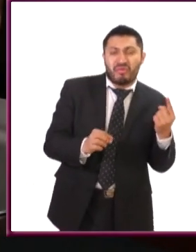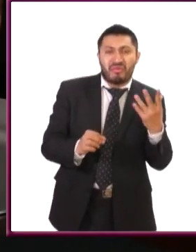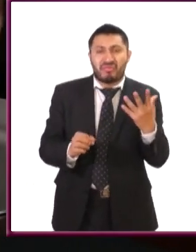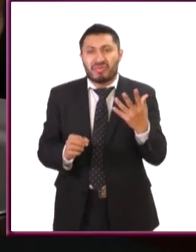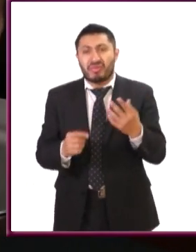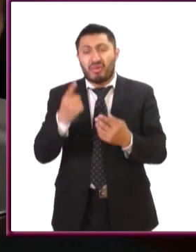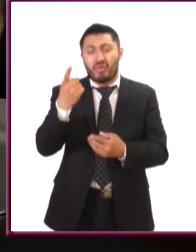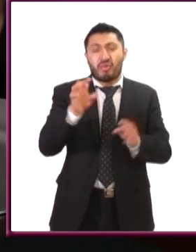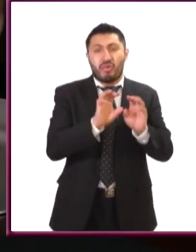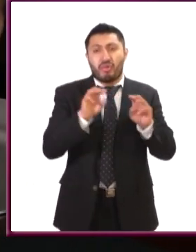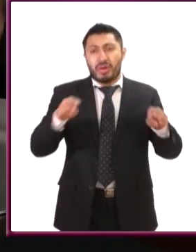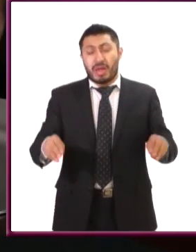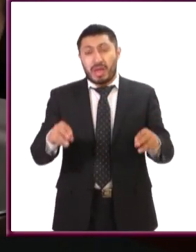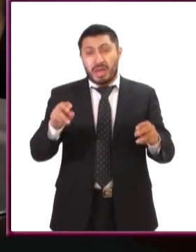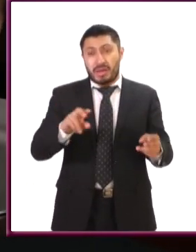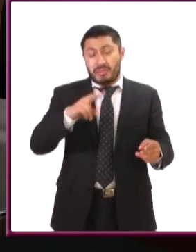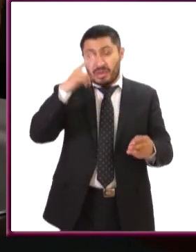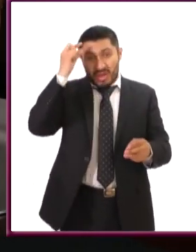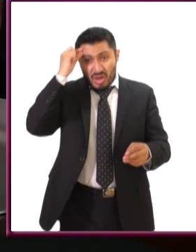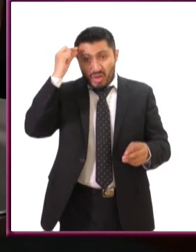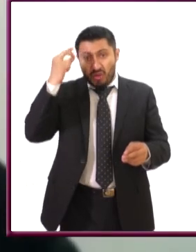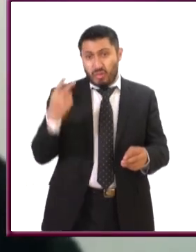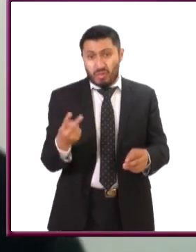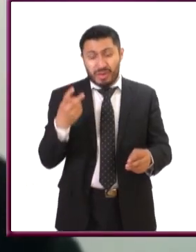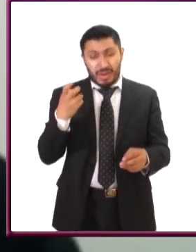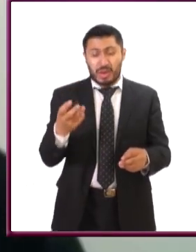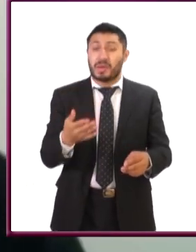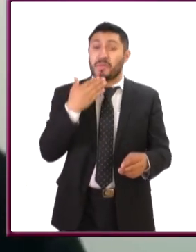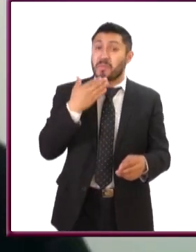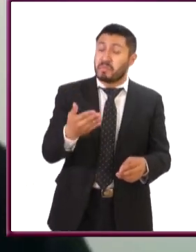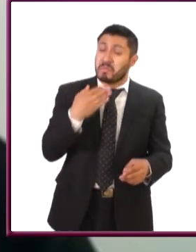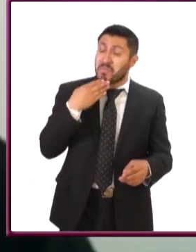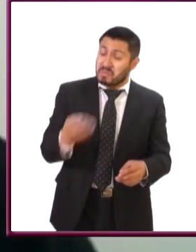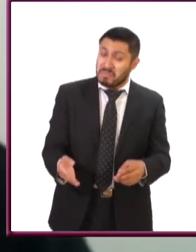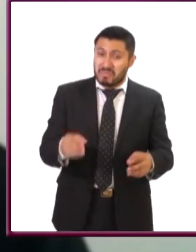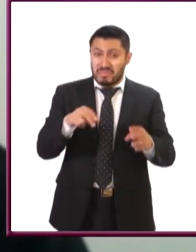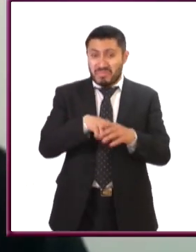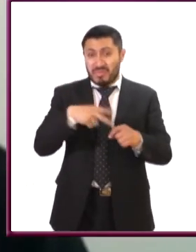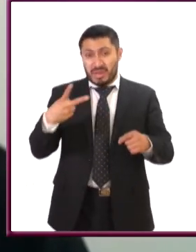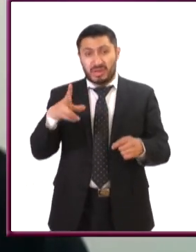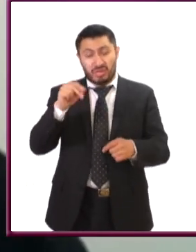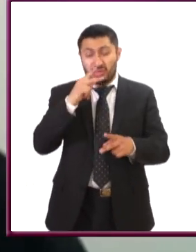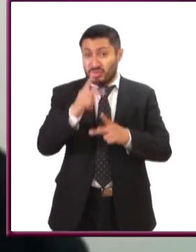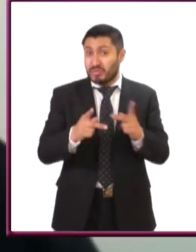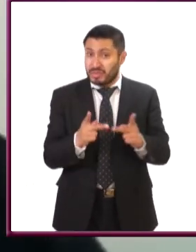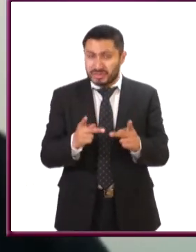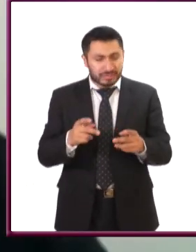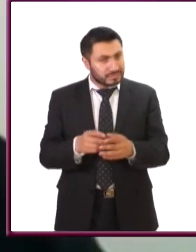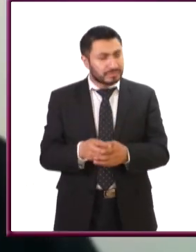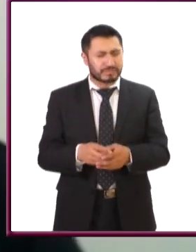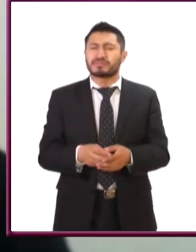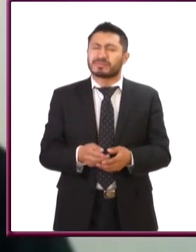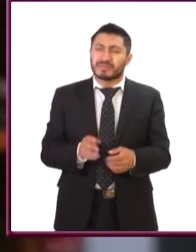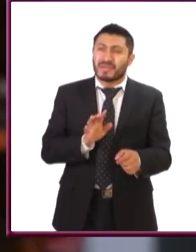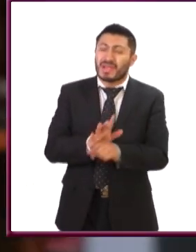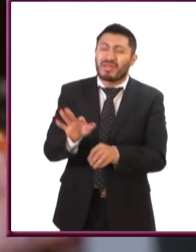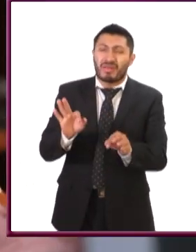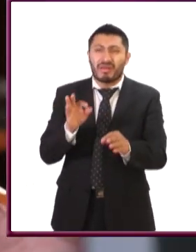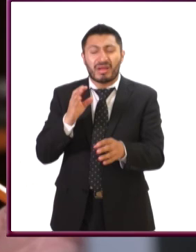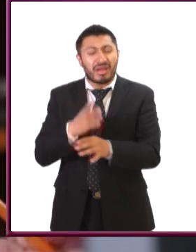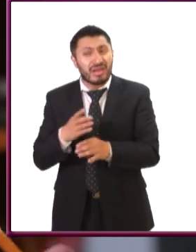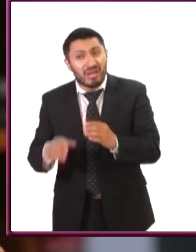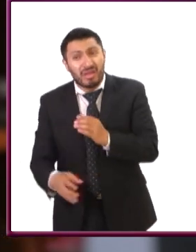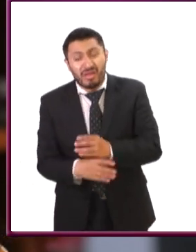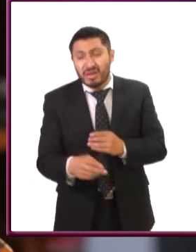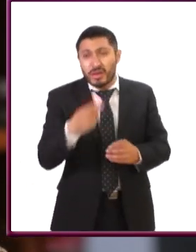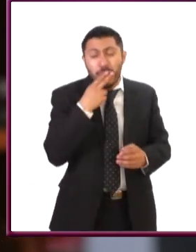1, 5 átomos en cada centímetro cúbico. Y a eso le podemos llamar un muy buen vacío, aunque no es un vacío perfecto. ¿Existe